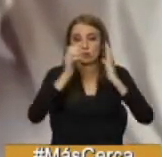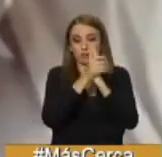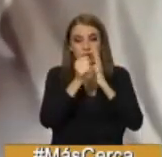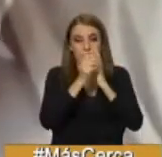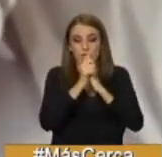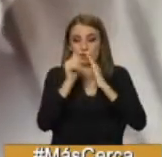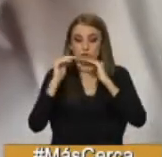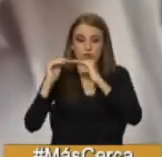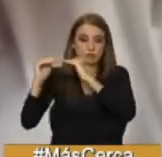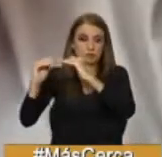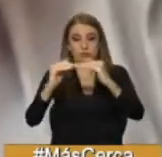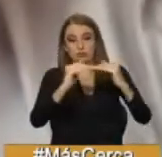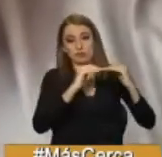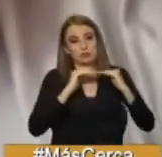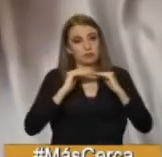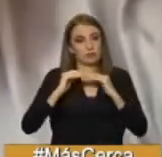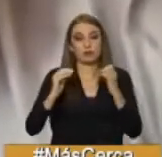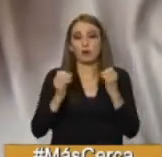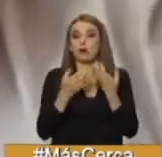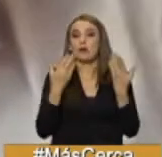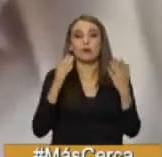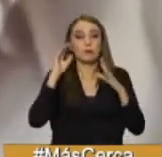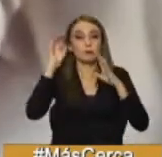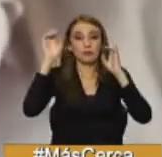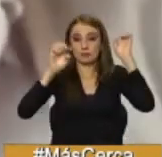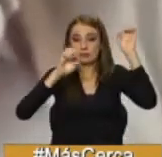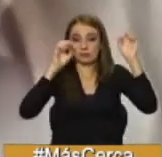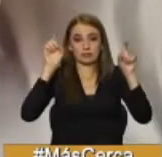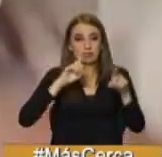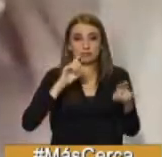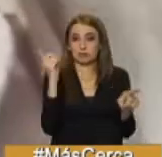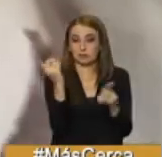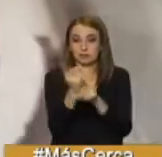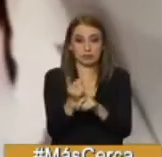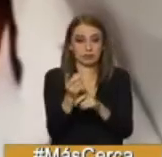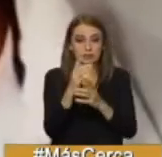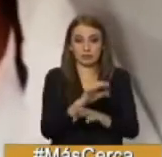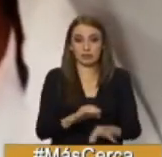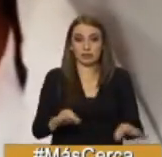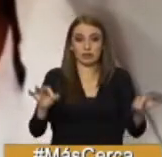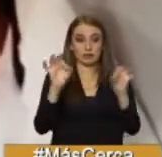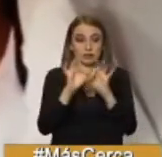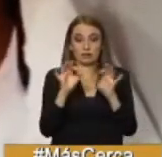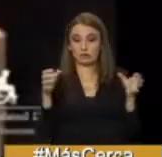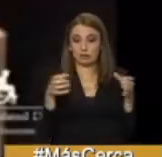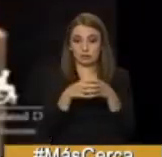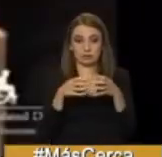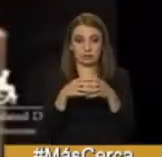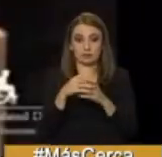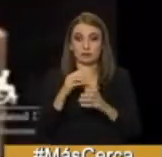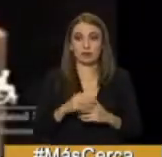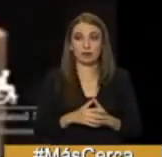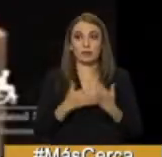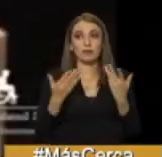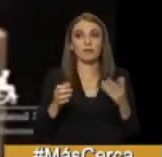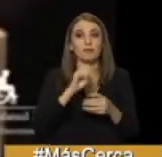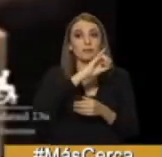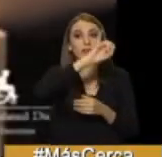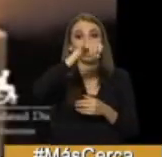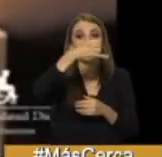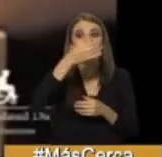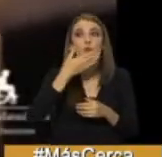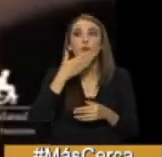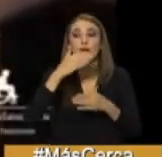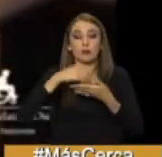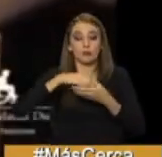socialización y acercamiento. Entonces, tratemos de mantener las rutinas perfectamente establecidas con el área de sueño. Realice juegos tanto en el patio